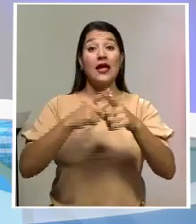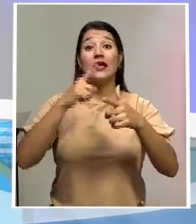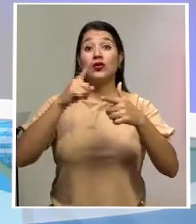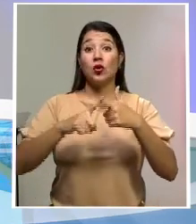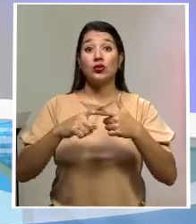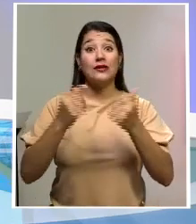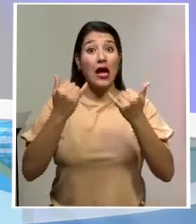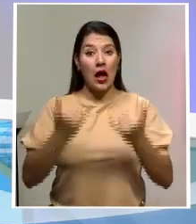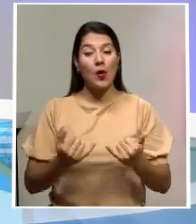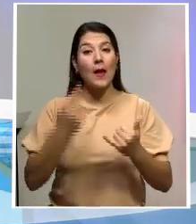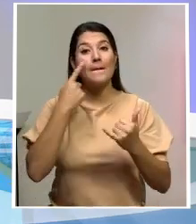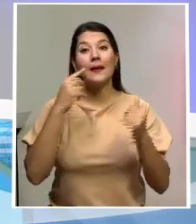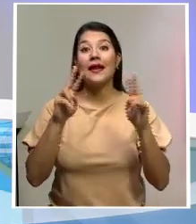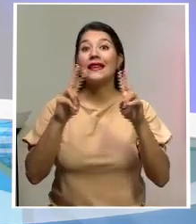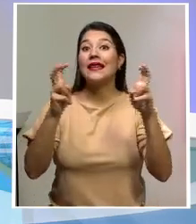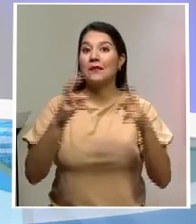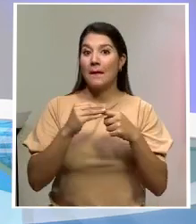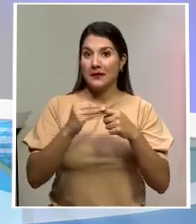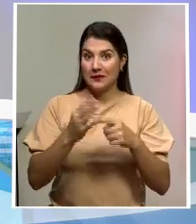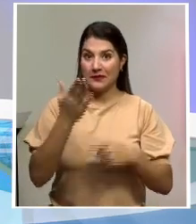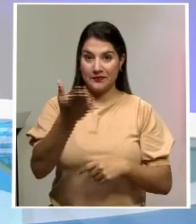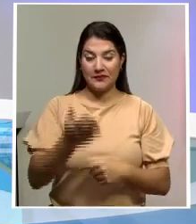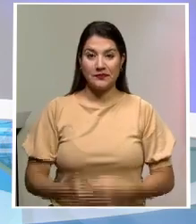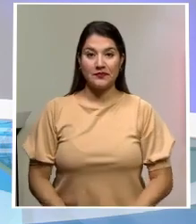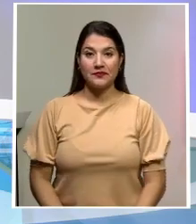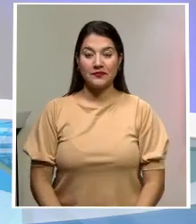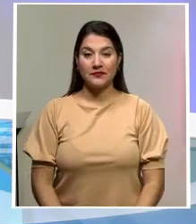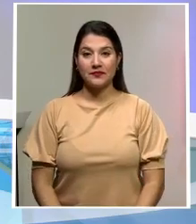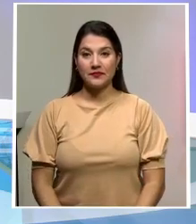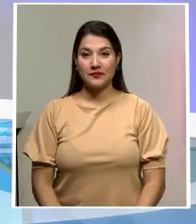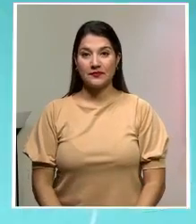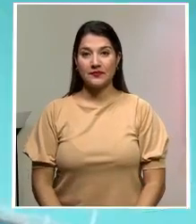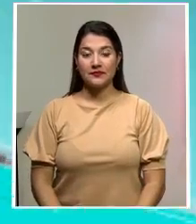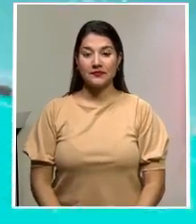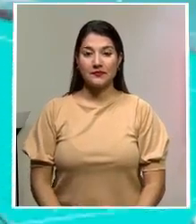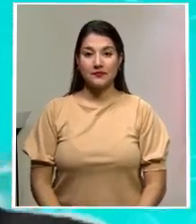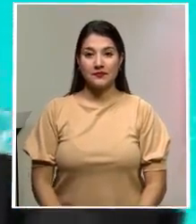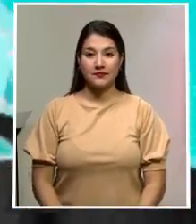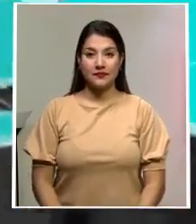que vamos a ver nuestros titulares. Adelante.